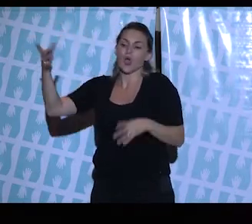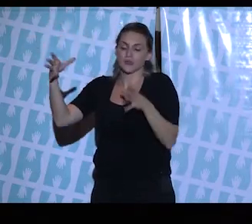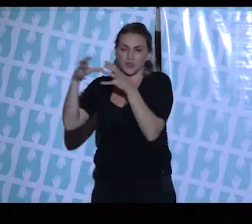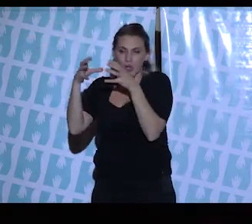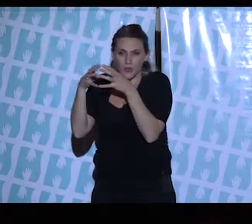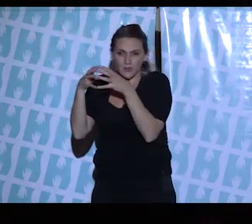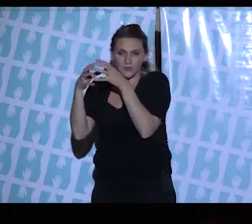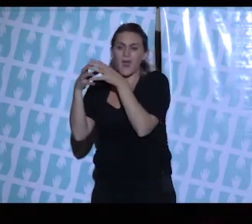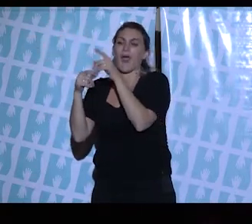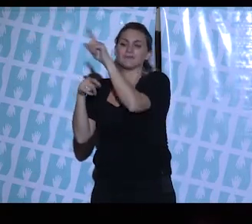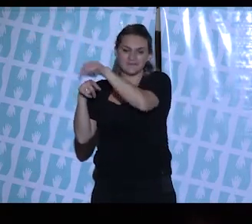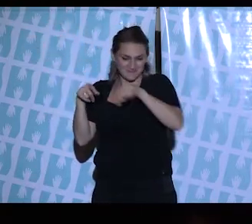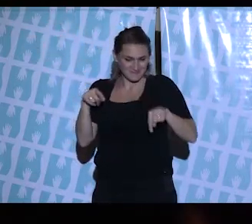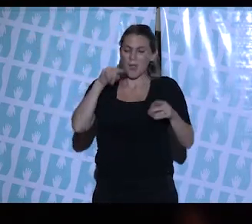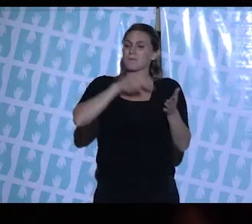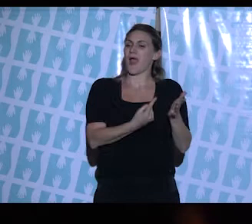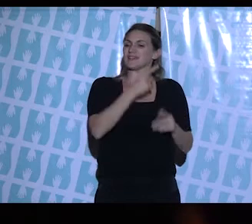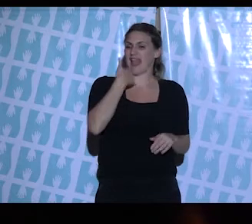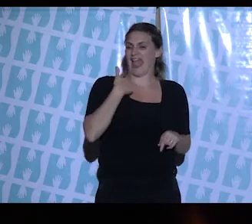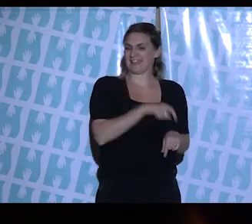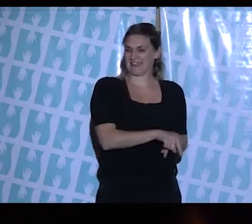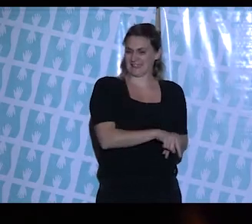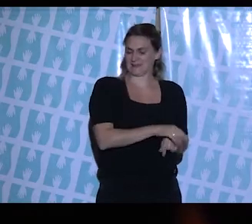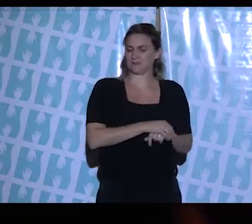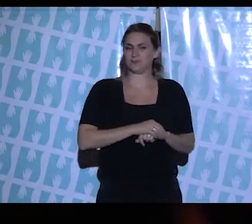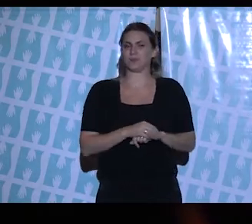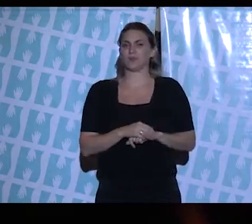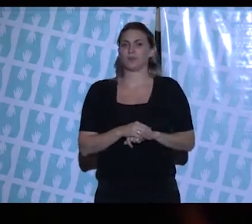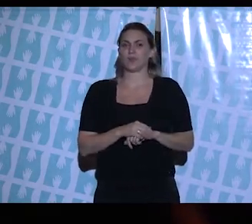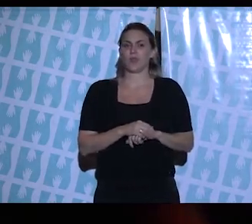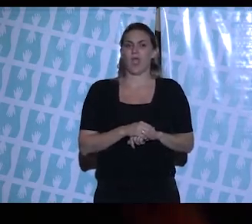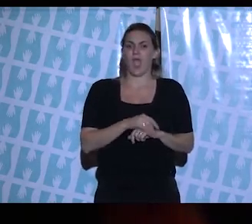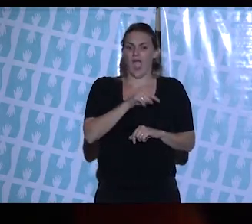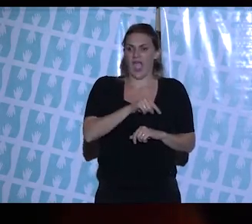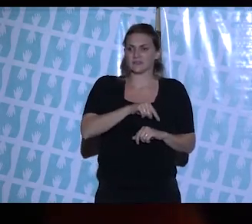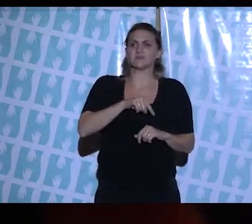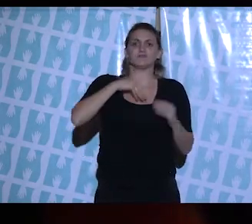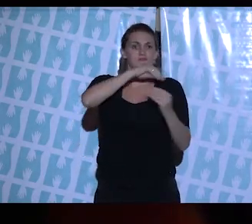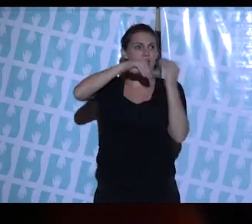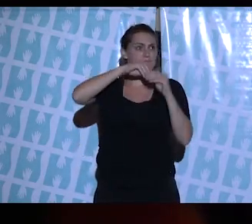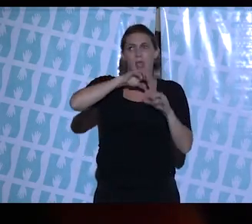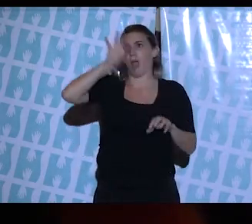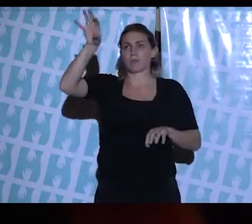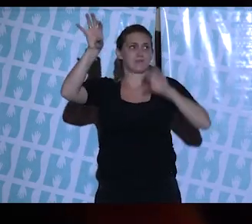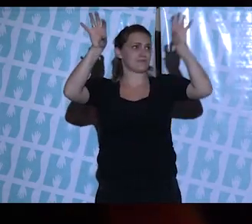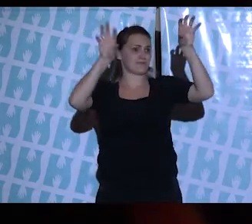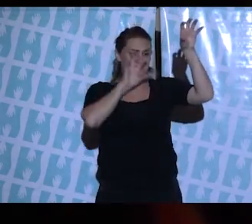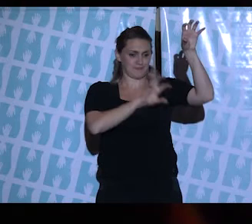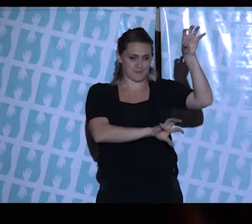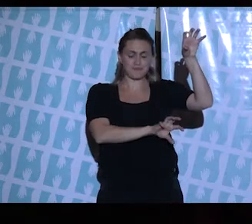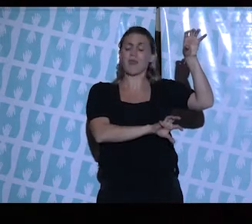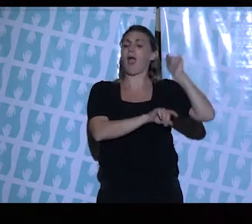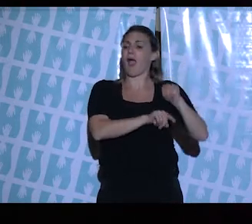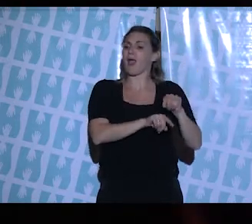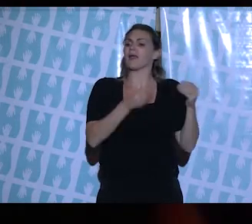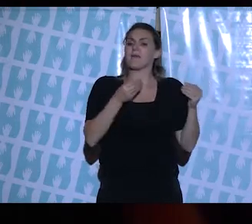residía en el conurbano de la provincia de Buenos Aires. Ese pedigree Contursi. Y ellos tenían